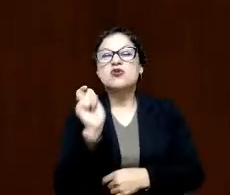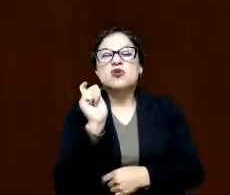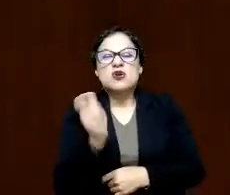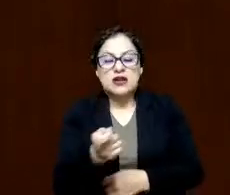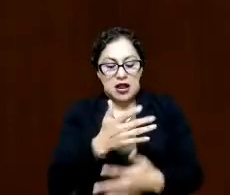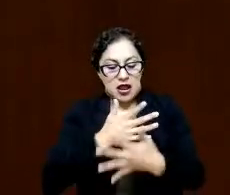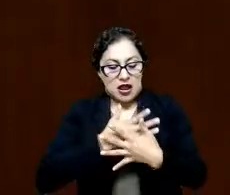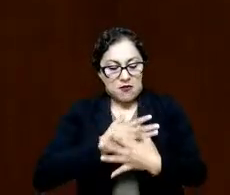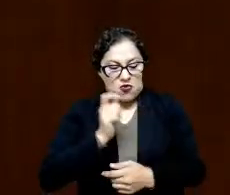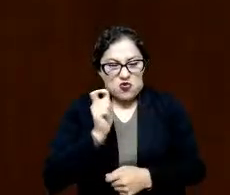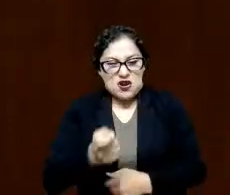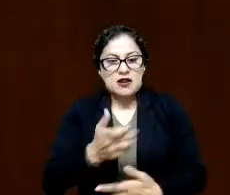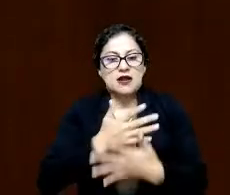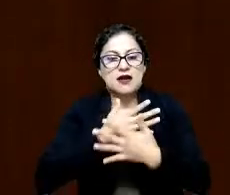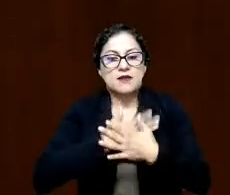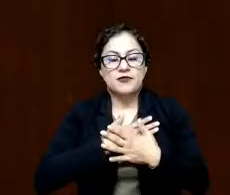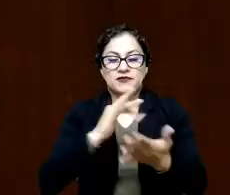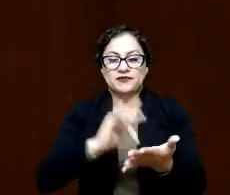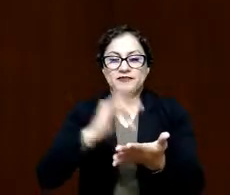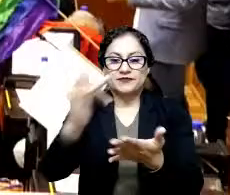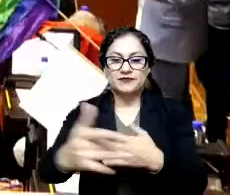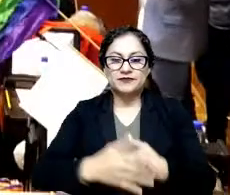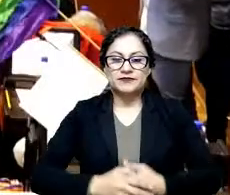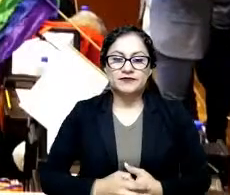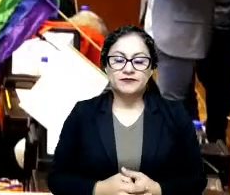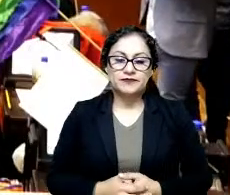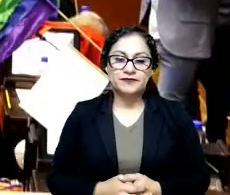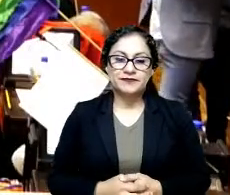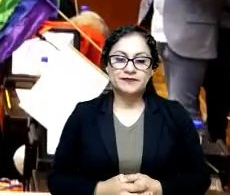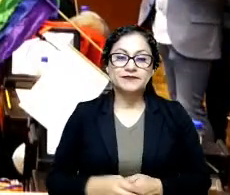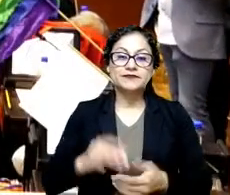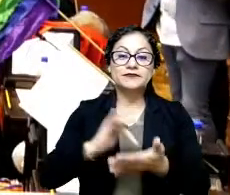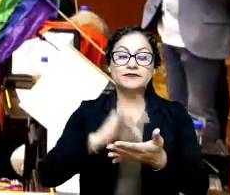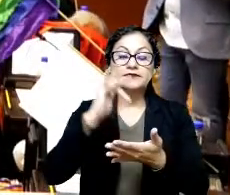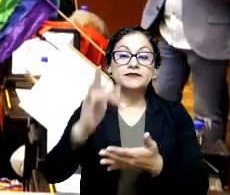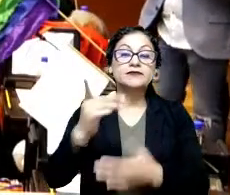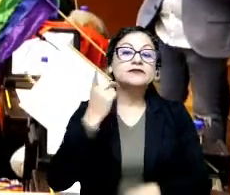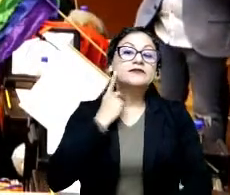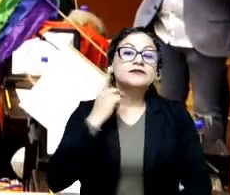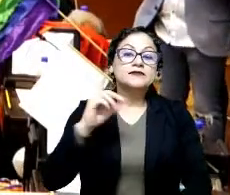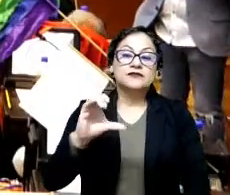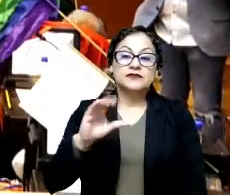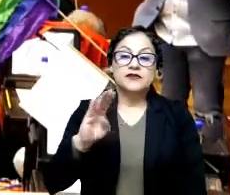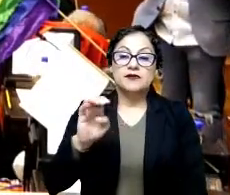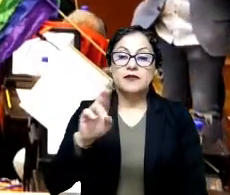gracias. Gracias, diputado Sibaja.